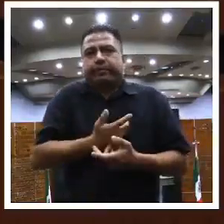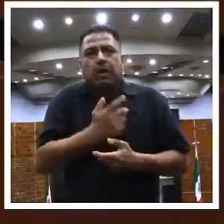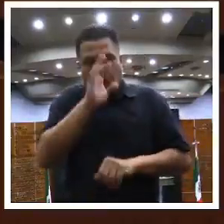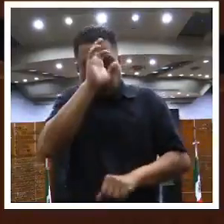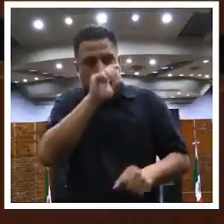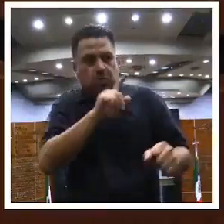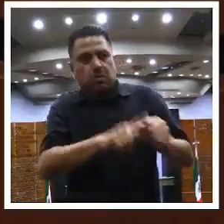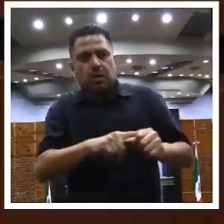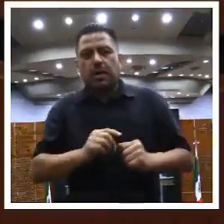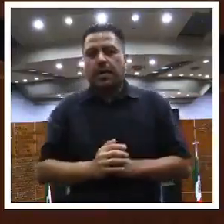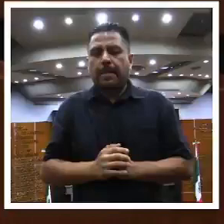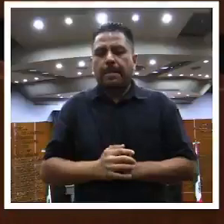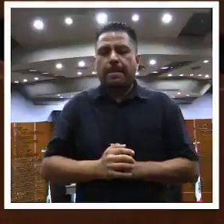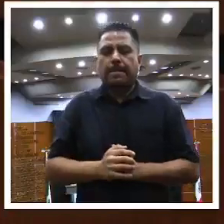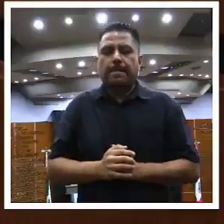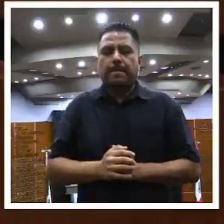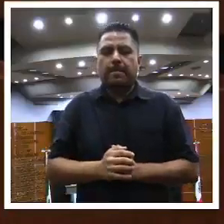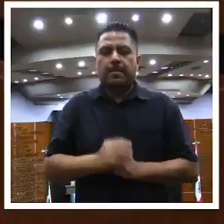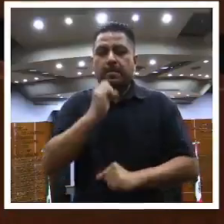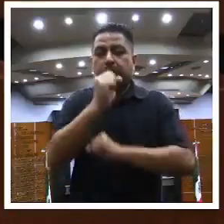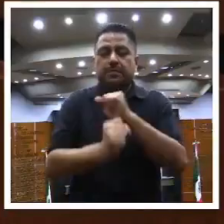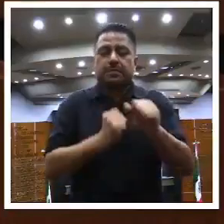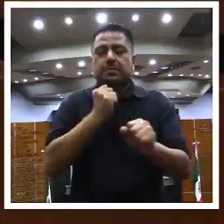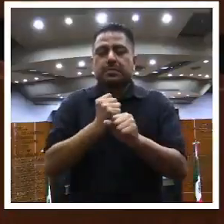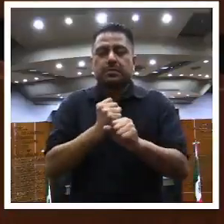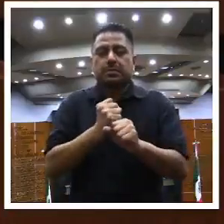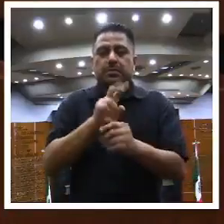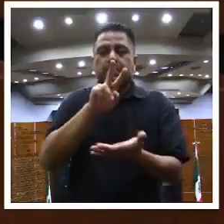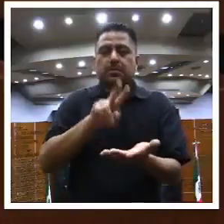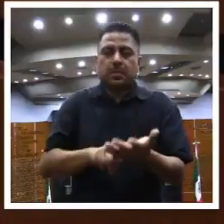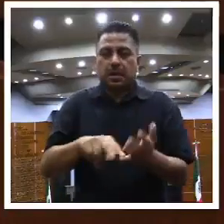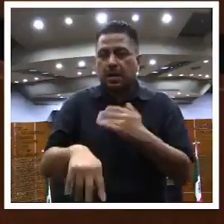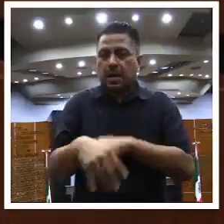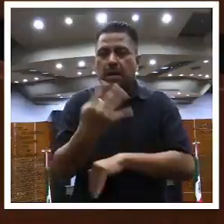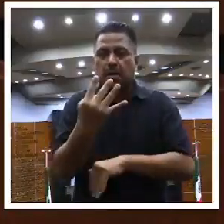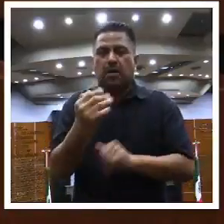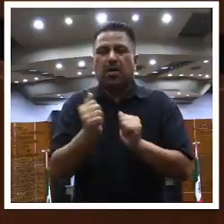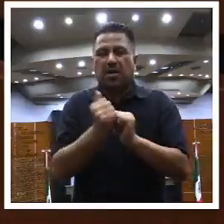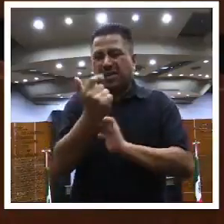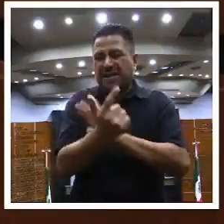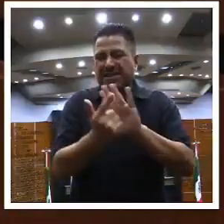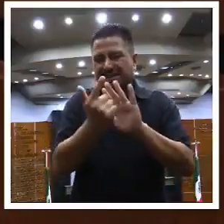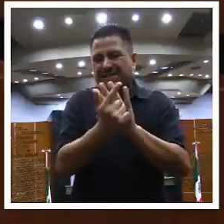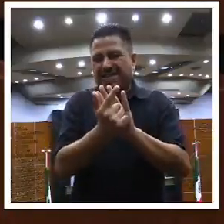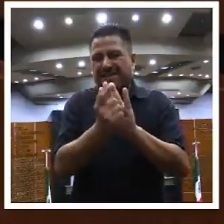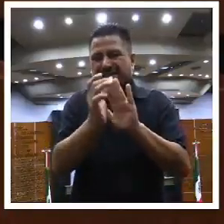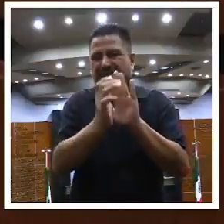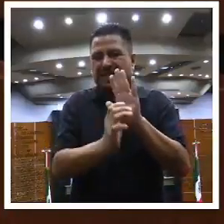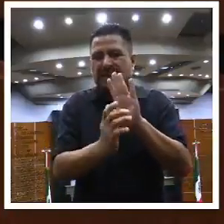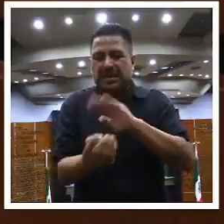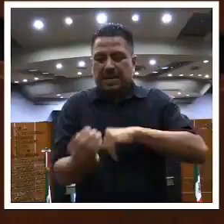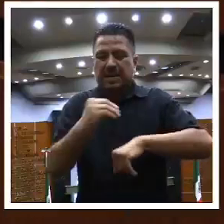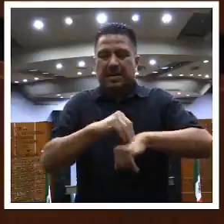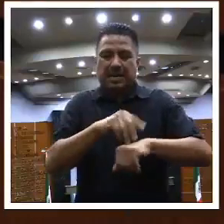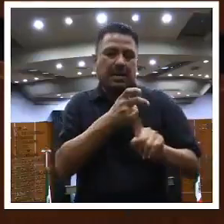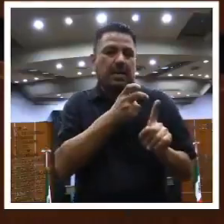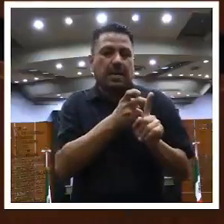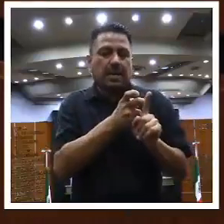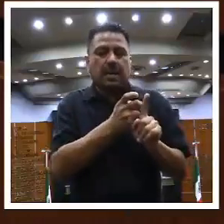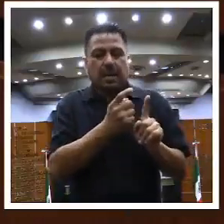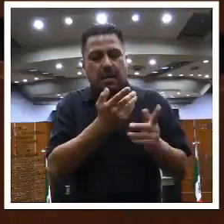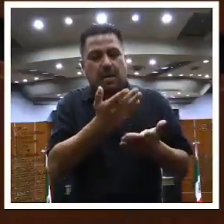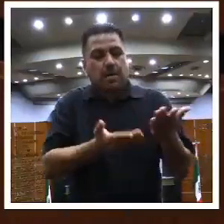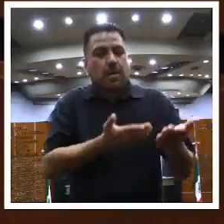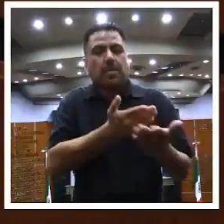culturales. Que en el año 2014, mediante la reforma constitucional integral propugnada